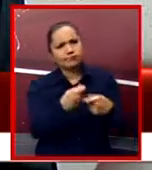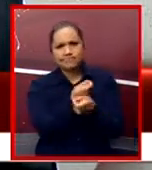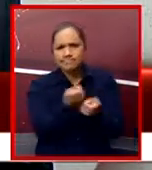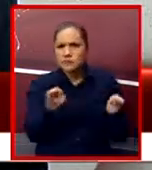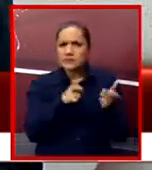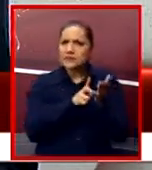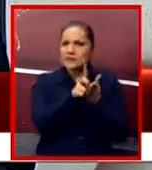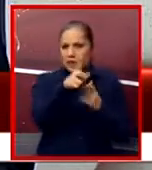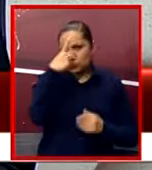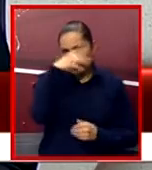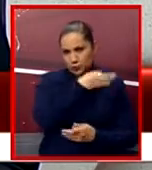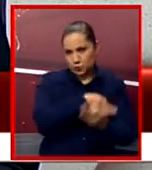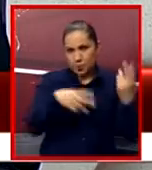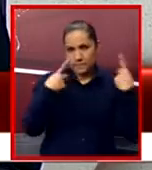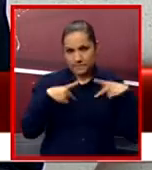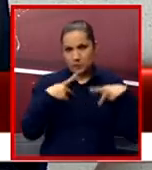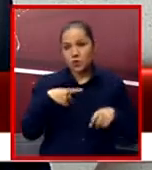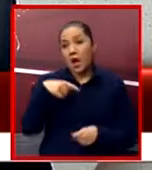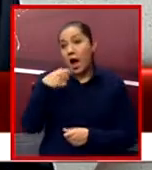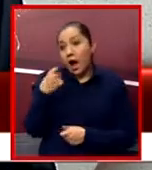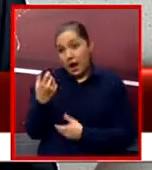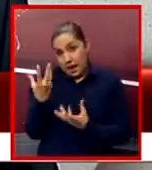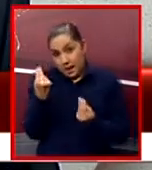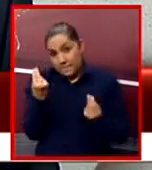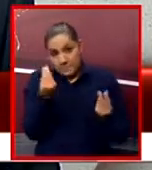reconoció que para muchos mexicanos se trata de una aspiración.